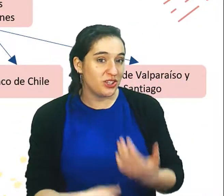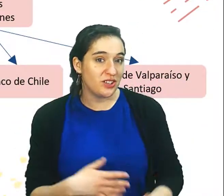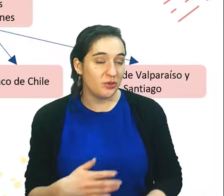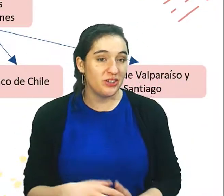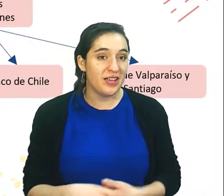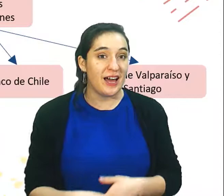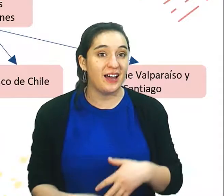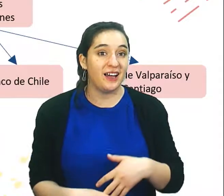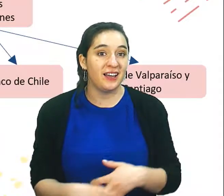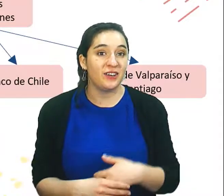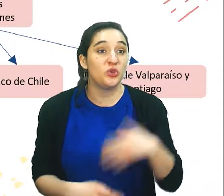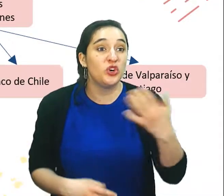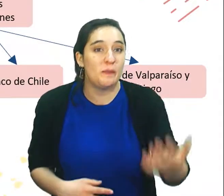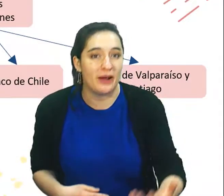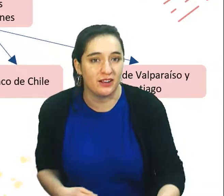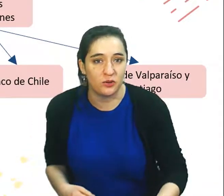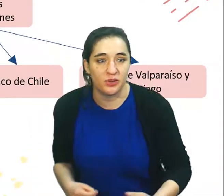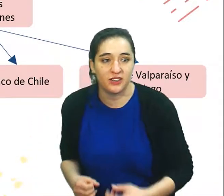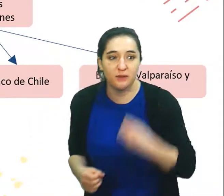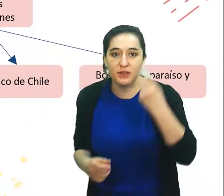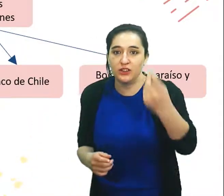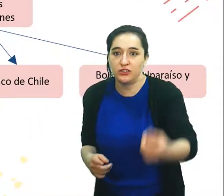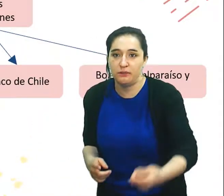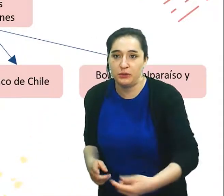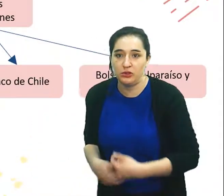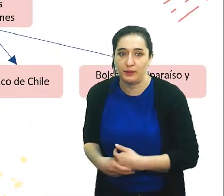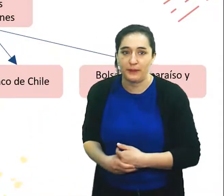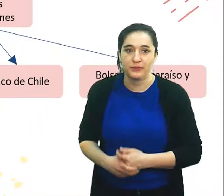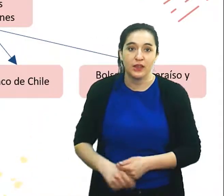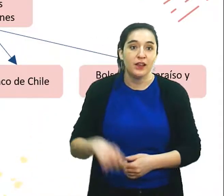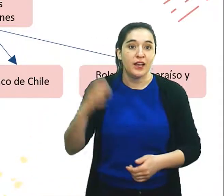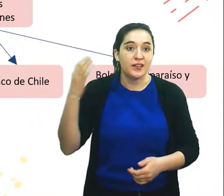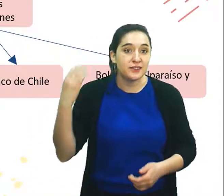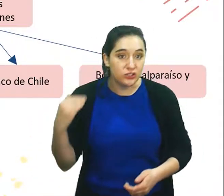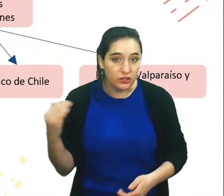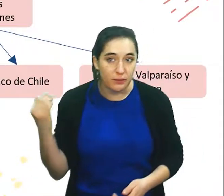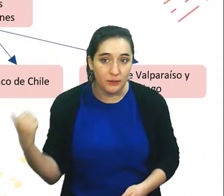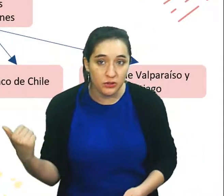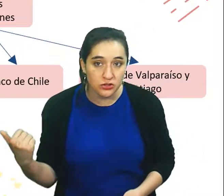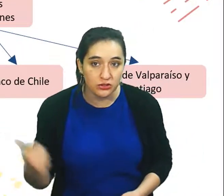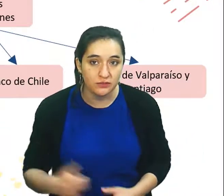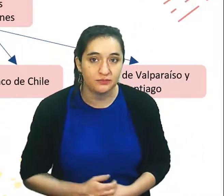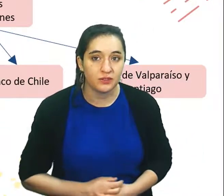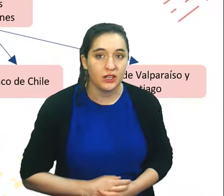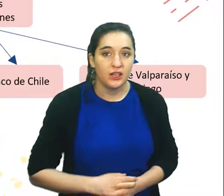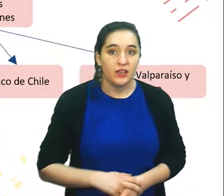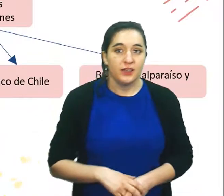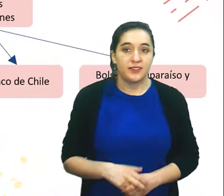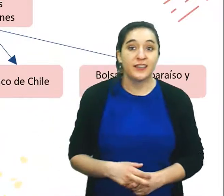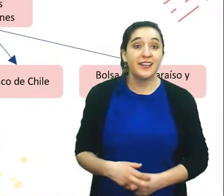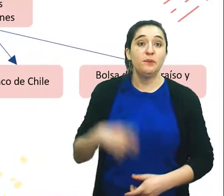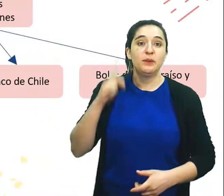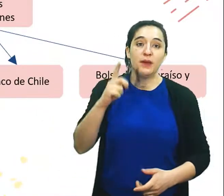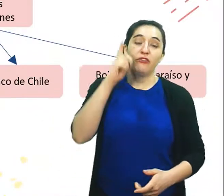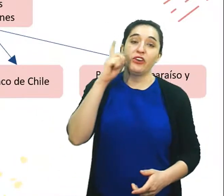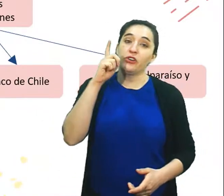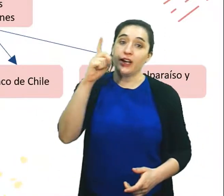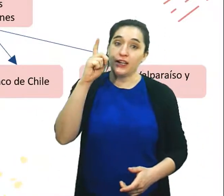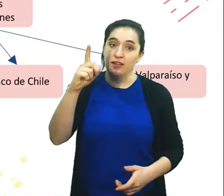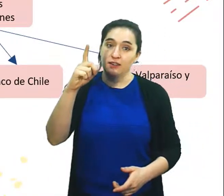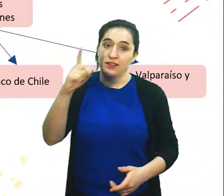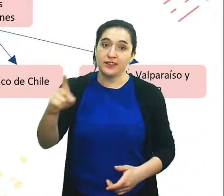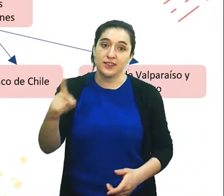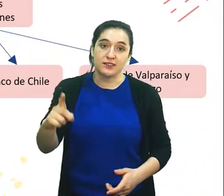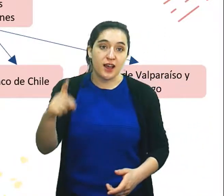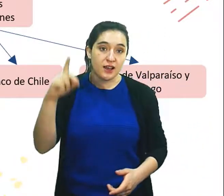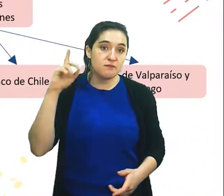si ustedes se dan cuenta, a Europa, como que están mirando siempre a Europa. La estación Mapocho, se crea el primer